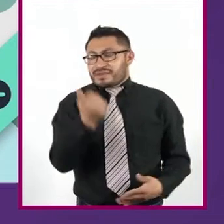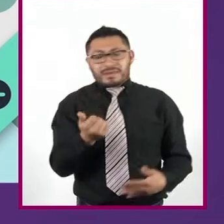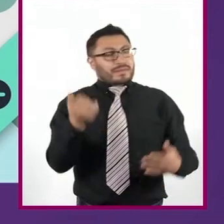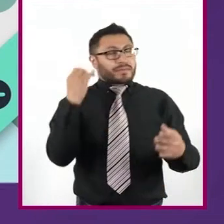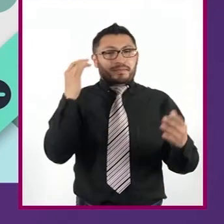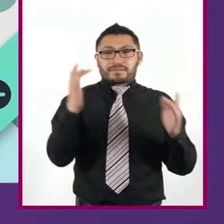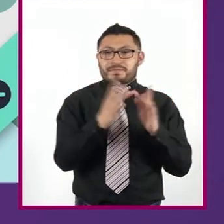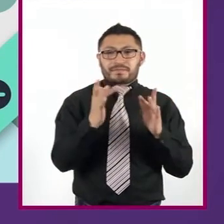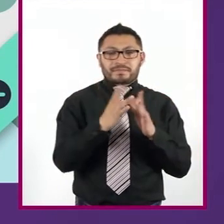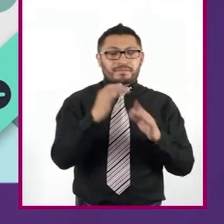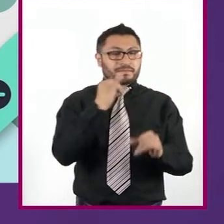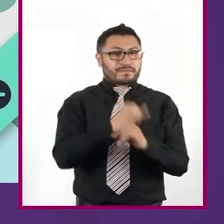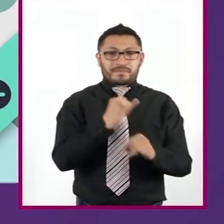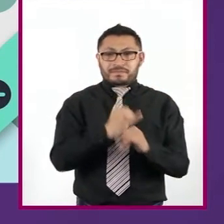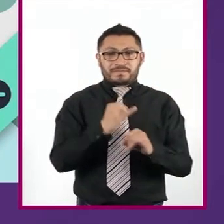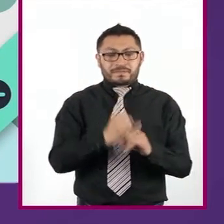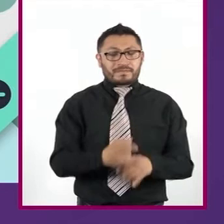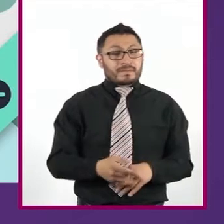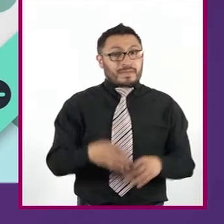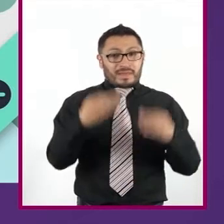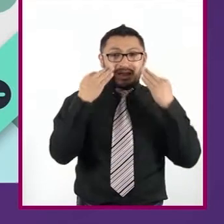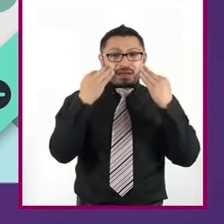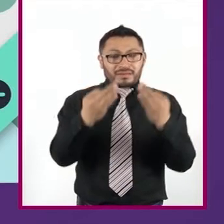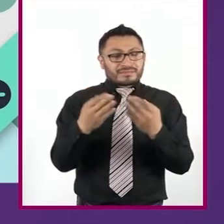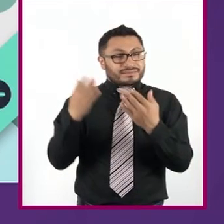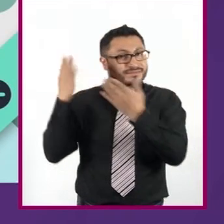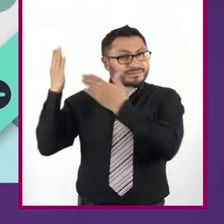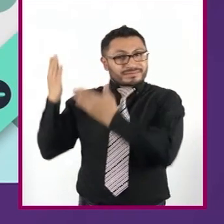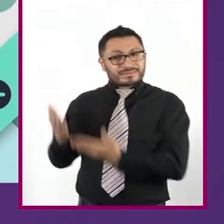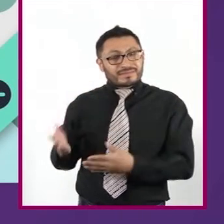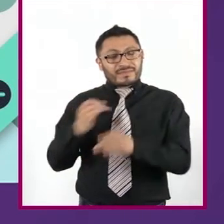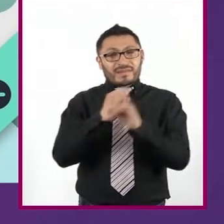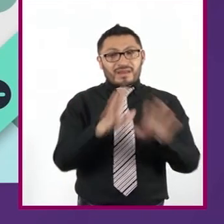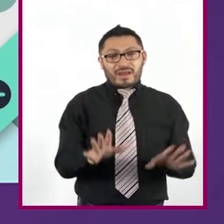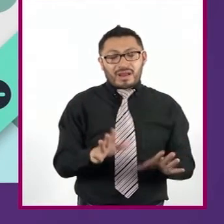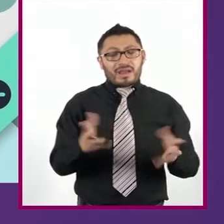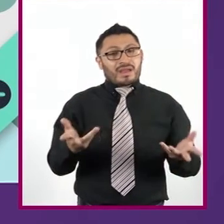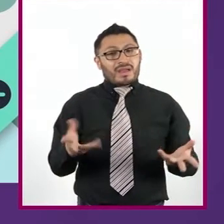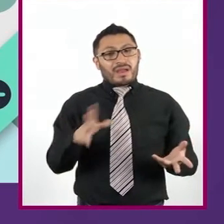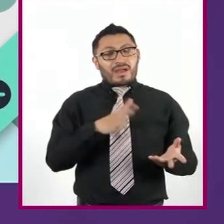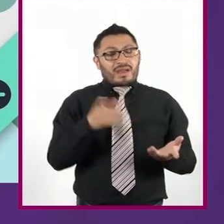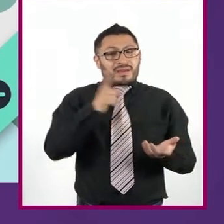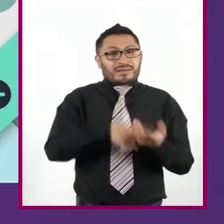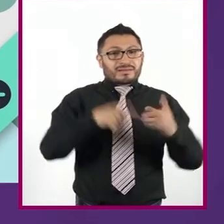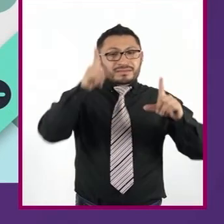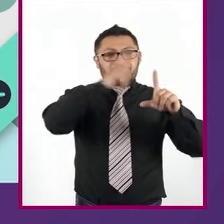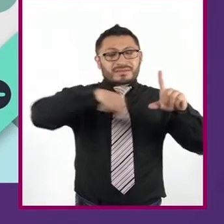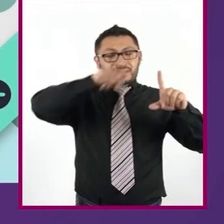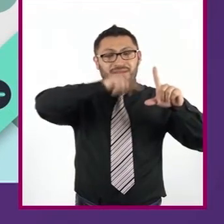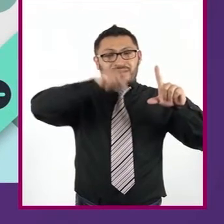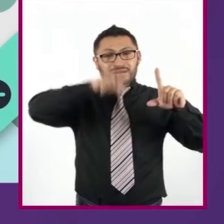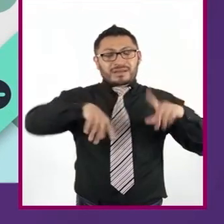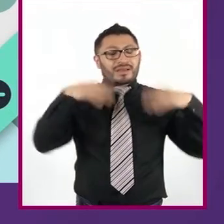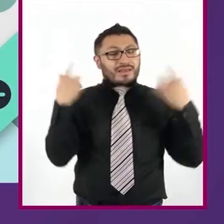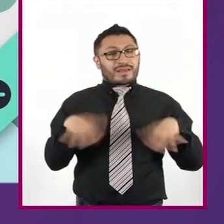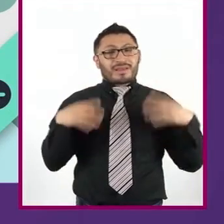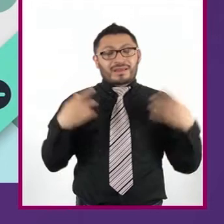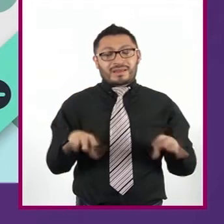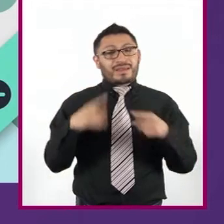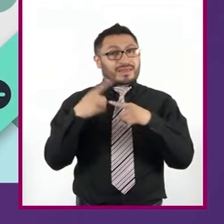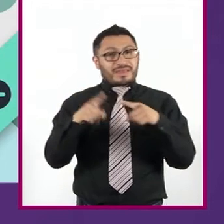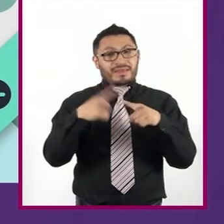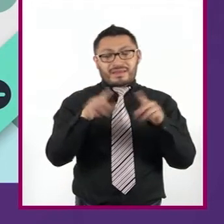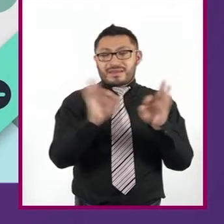fija a Internet. Como pueden observar, los datos o información que una gráfica nos arroja pueden ser interpretados de